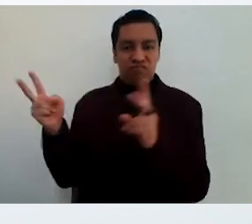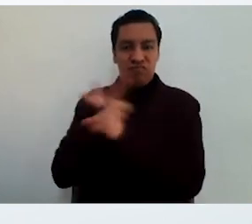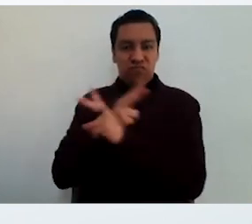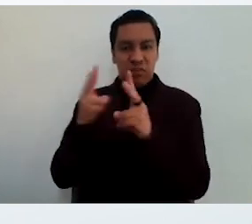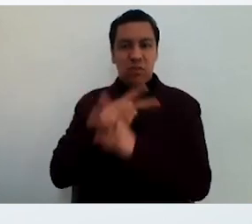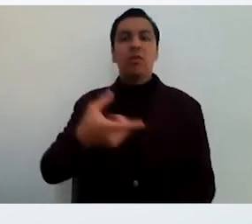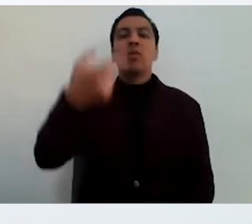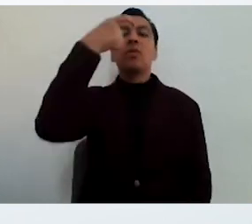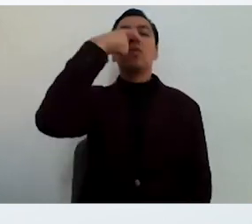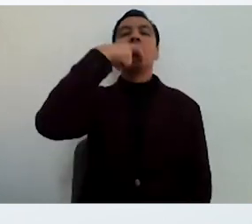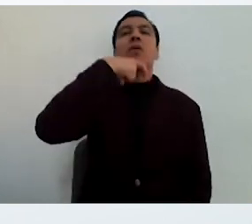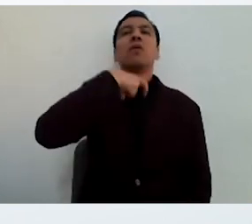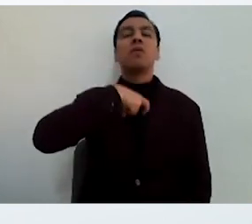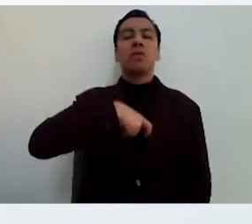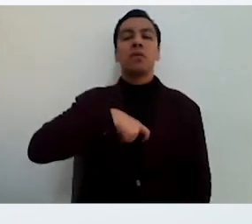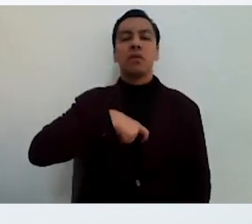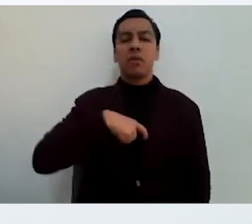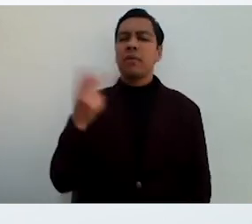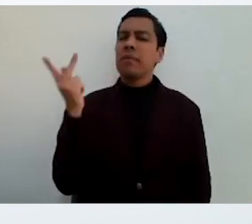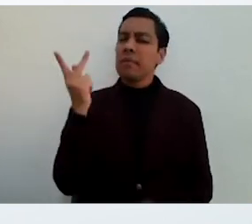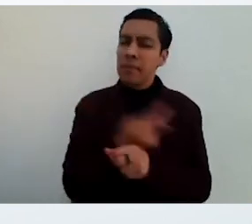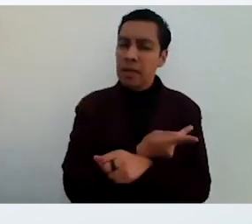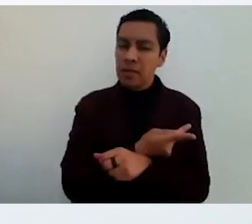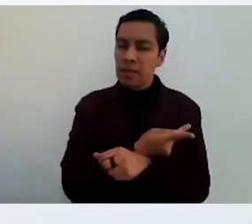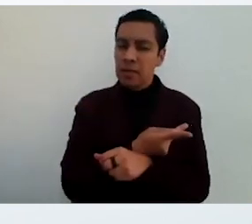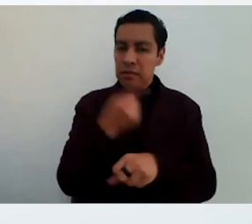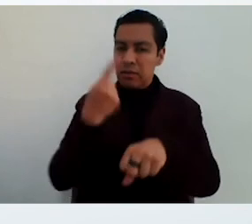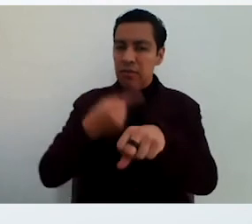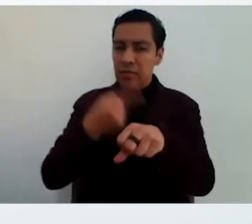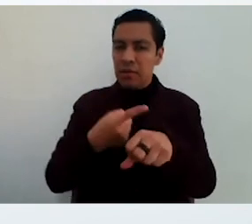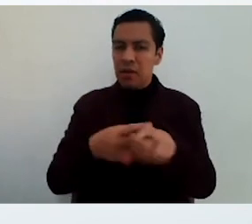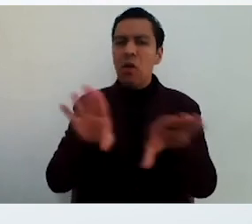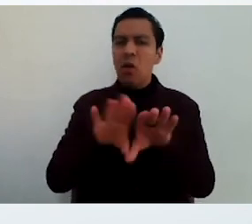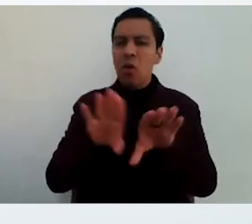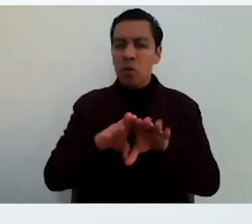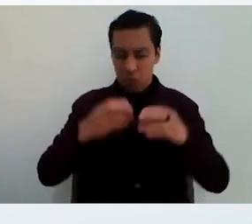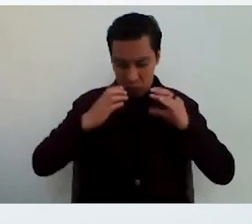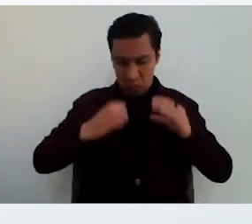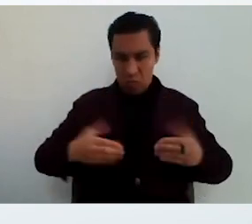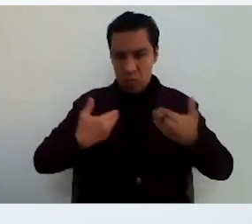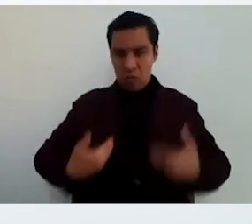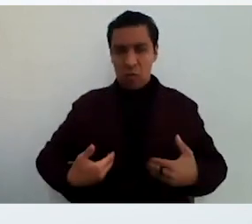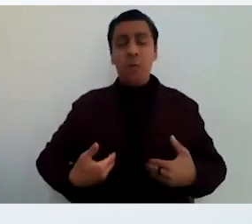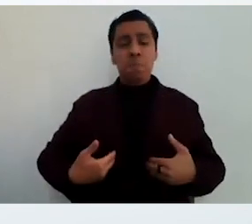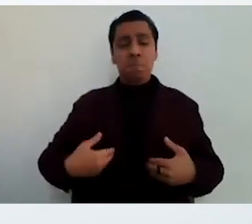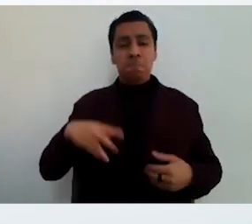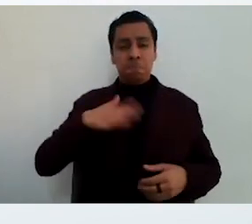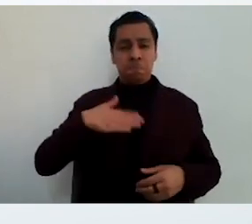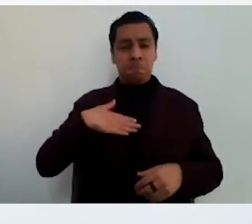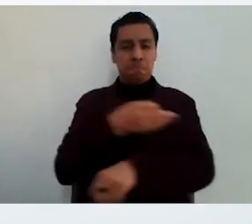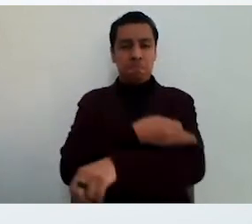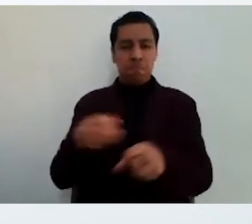tengo ahorita un sobrino internado en un hospital en Puebla y mi sobrino está intubado desde hace ya